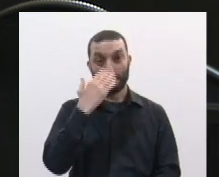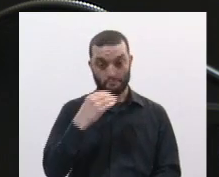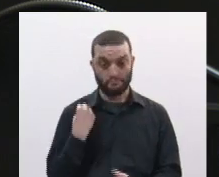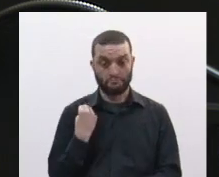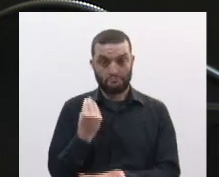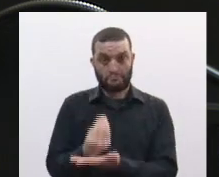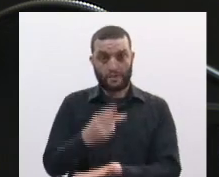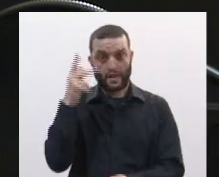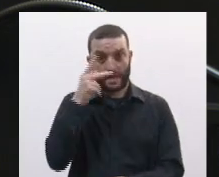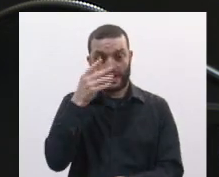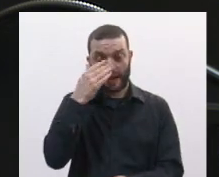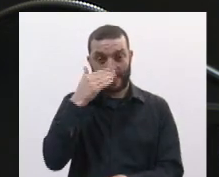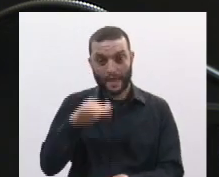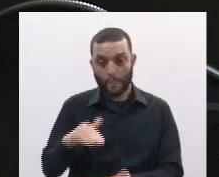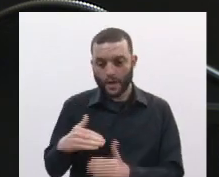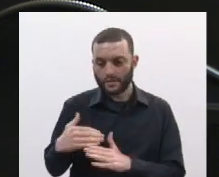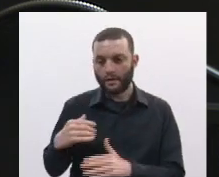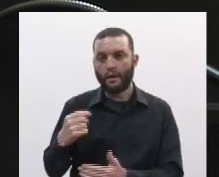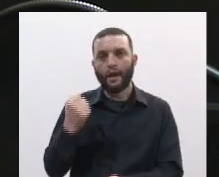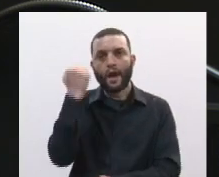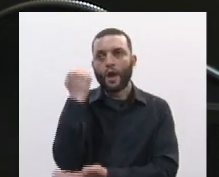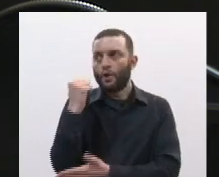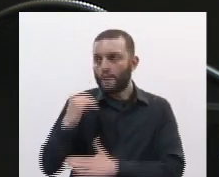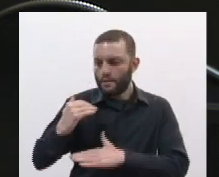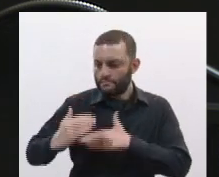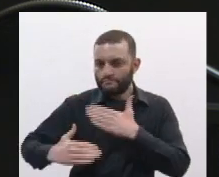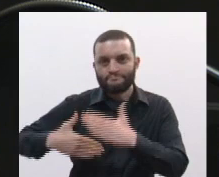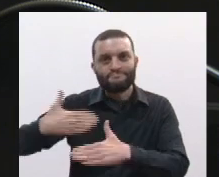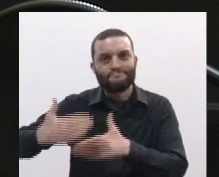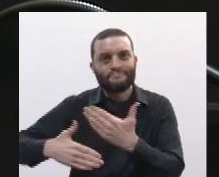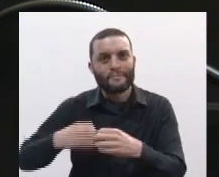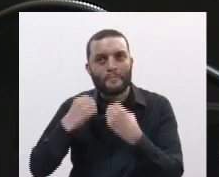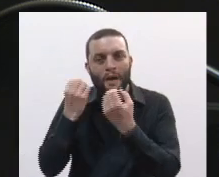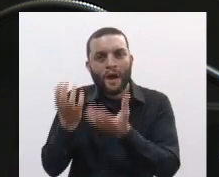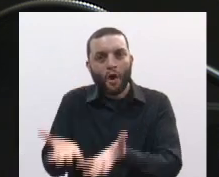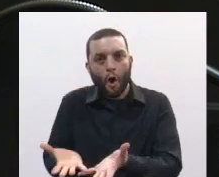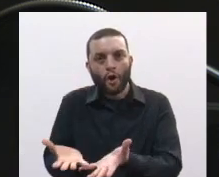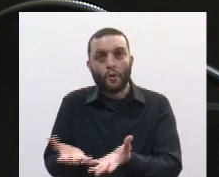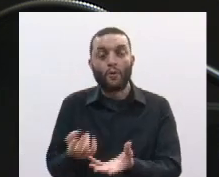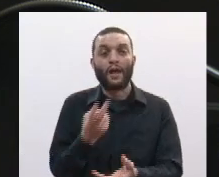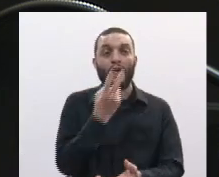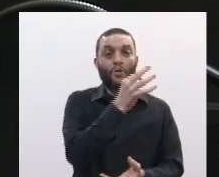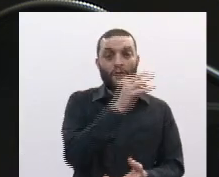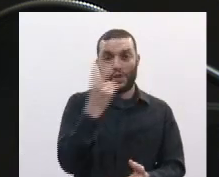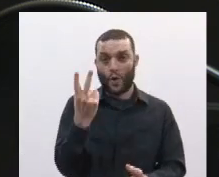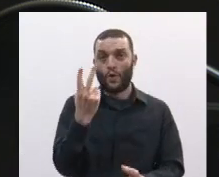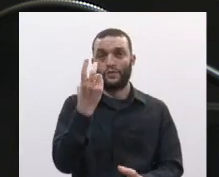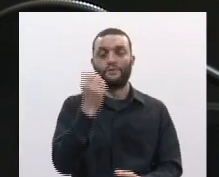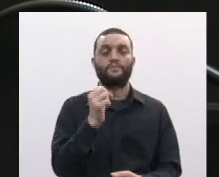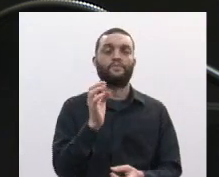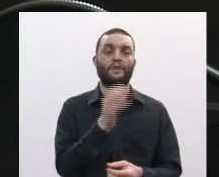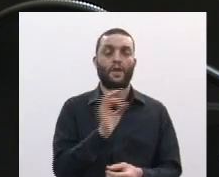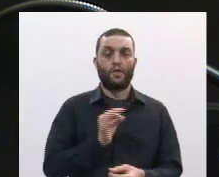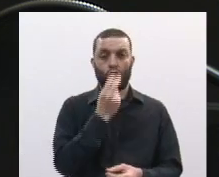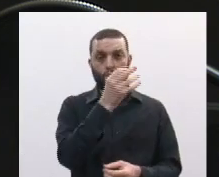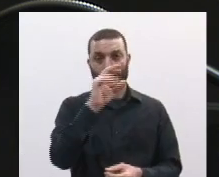la reactivación después del desastre que había sido la Argentina el año 2002-2003, y el Estado comenzaba a tener